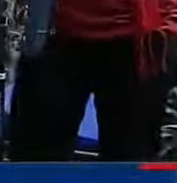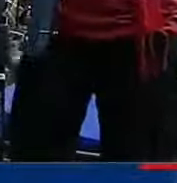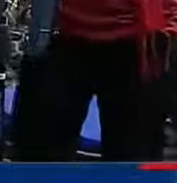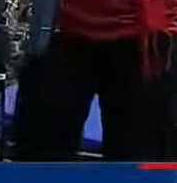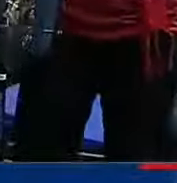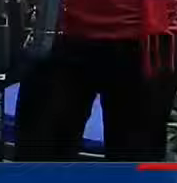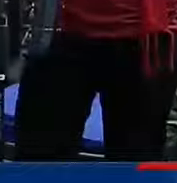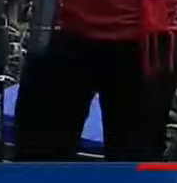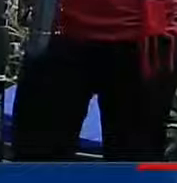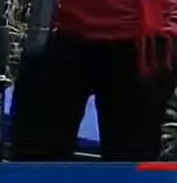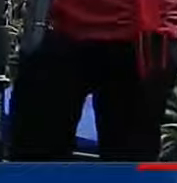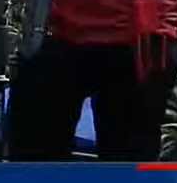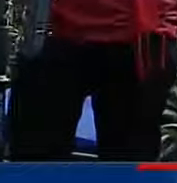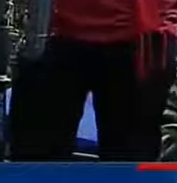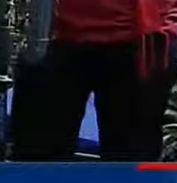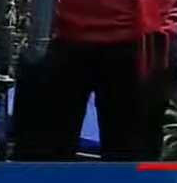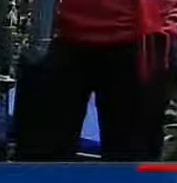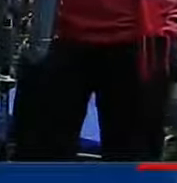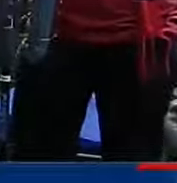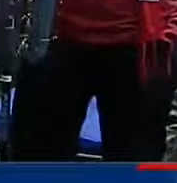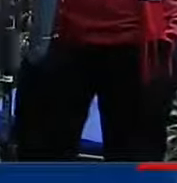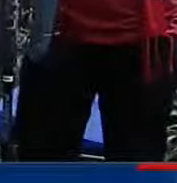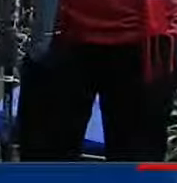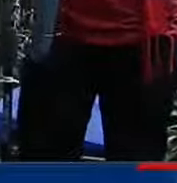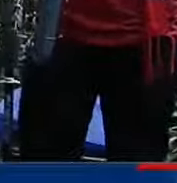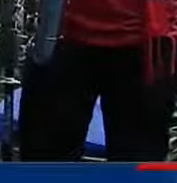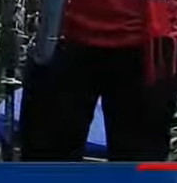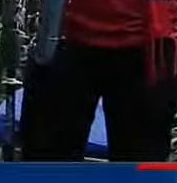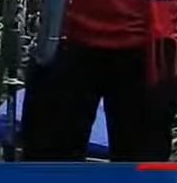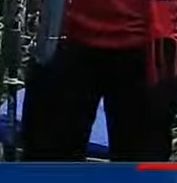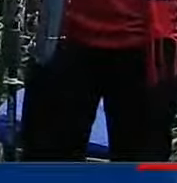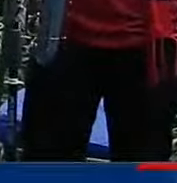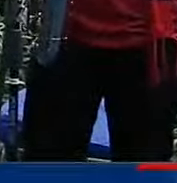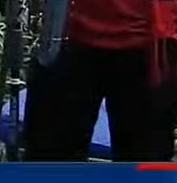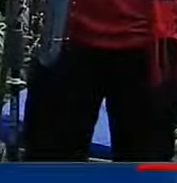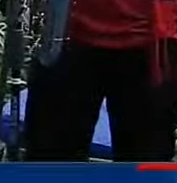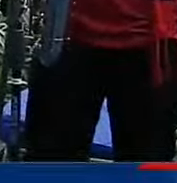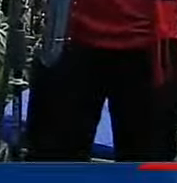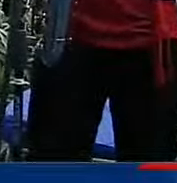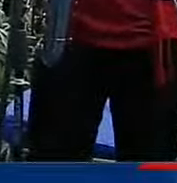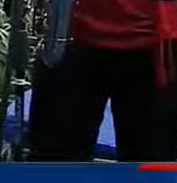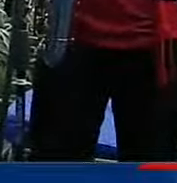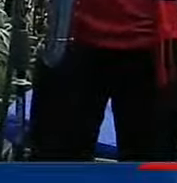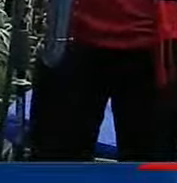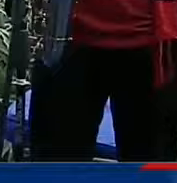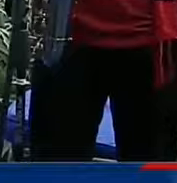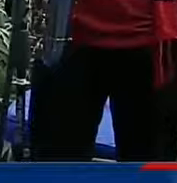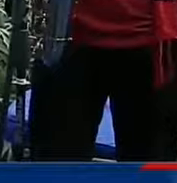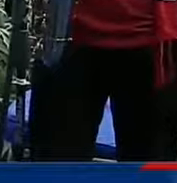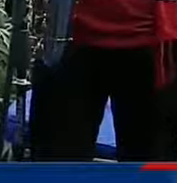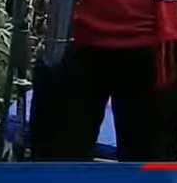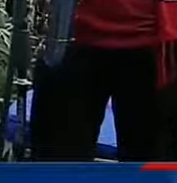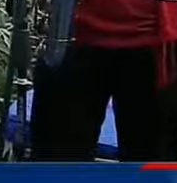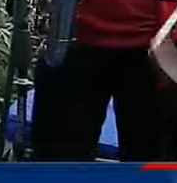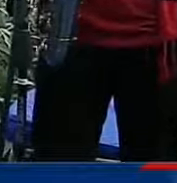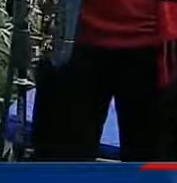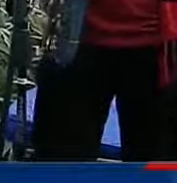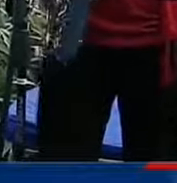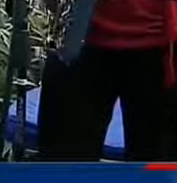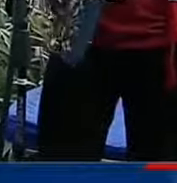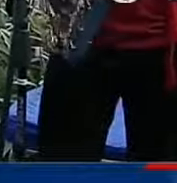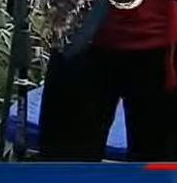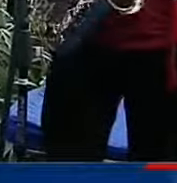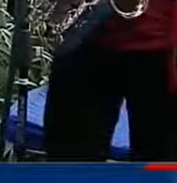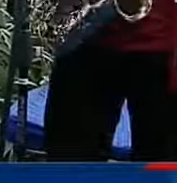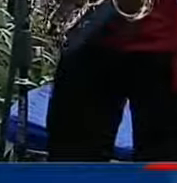alumbra, alumbra, alumbrame el zaguán. Porque la penumbra no puedo cantar.